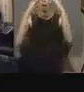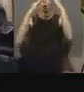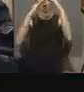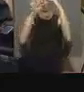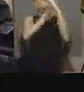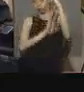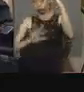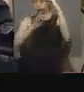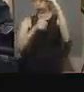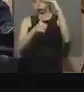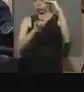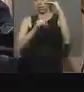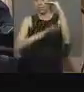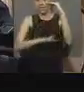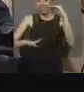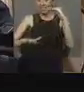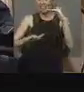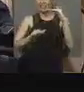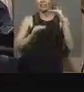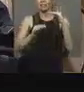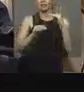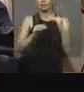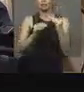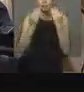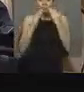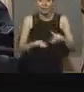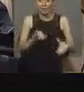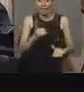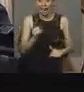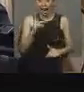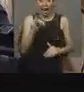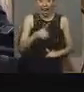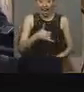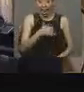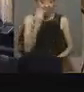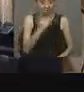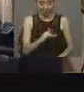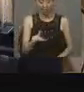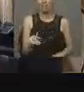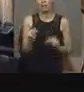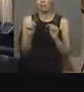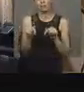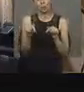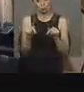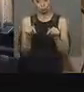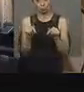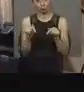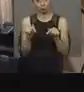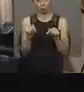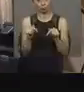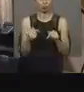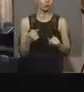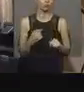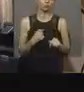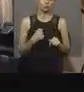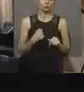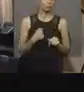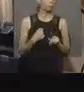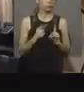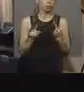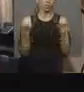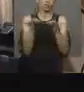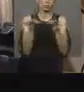¿no es cierto?, de los centros de educación de menores. Y por eso hoy día, ¿no es cierto?, yo no voy a ir y ni voy a